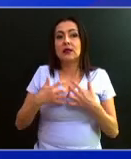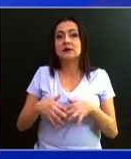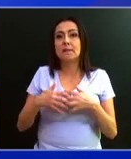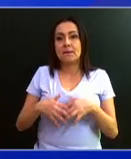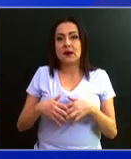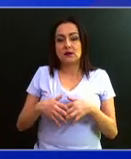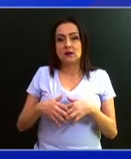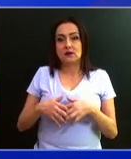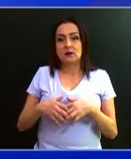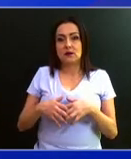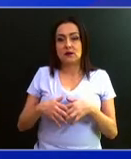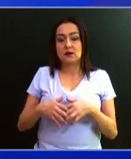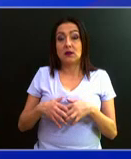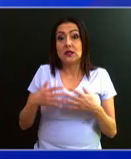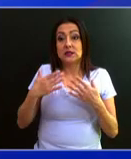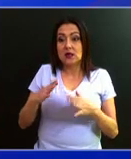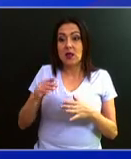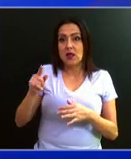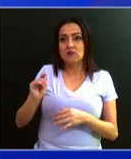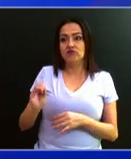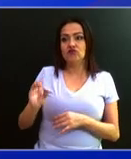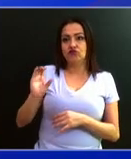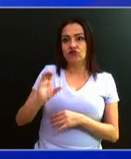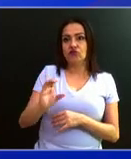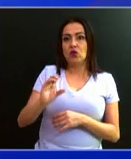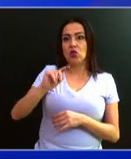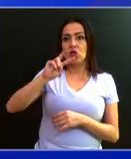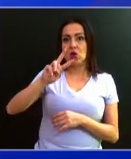el sector empresarial, la cual es que este aumento sea un